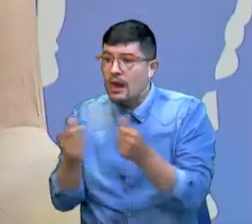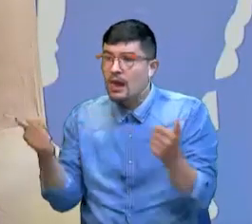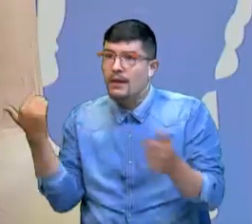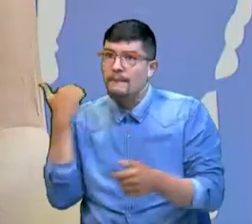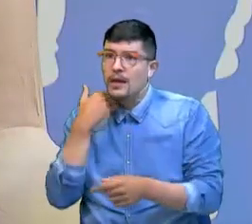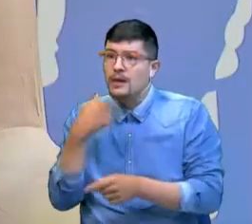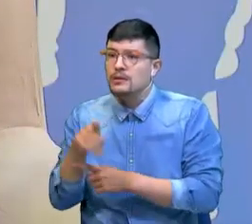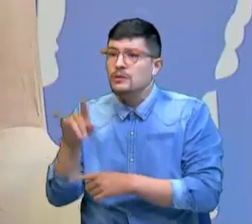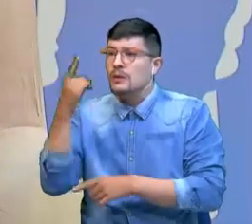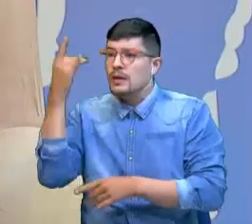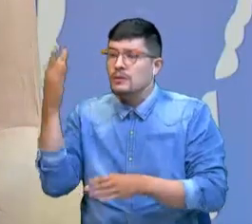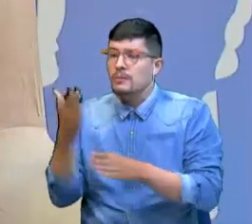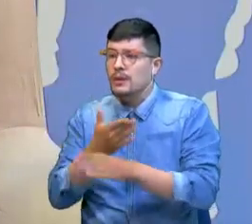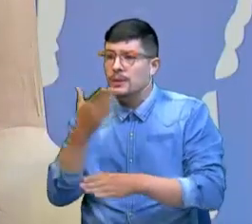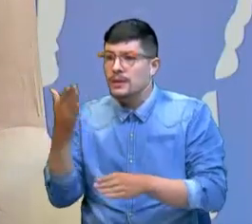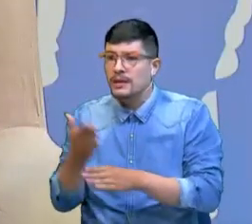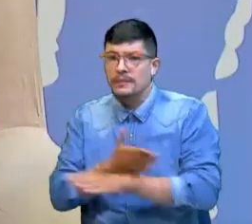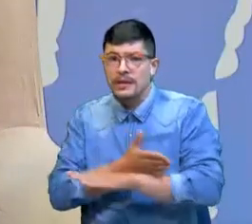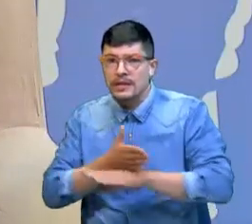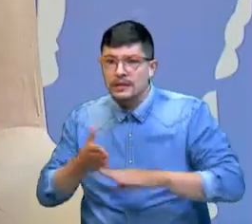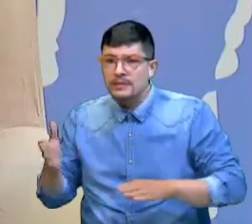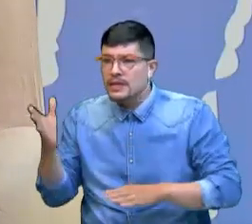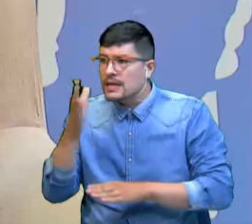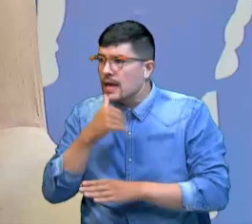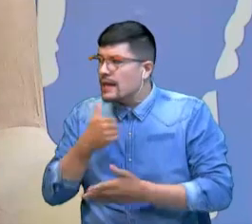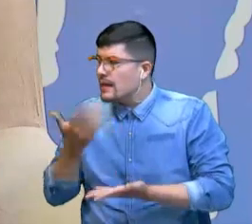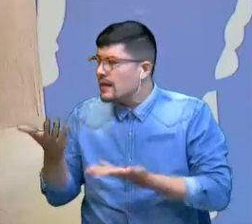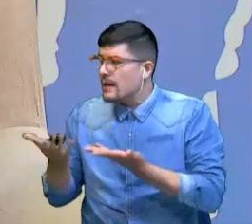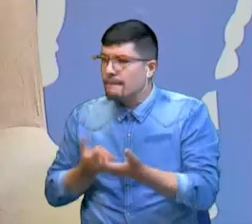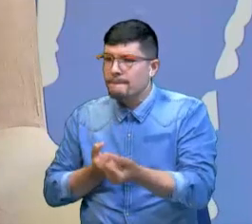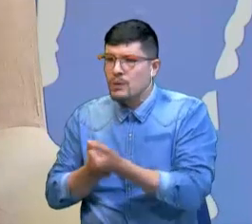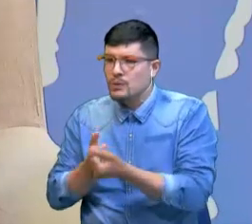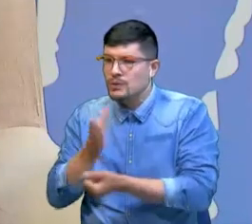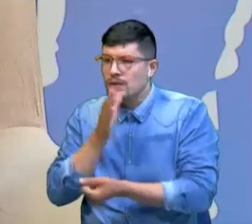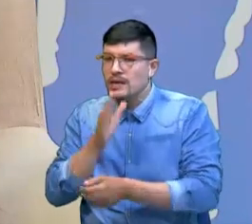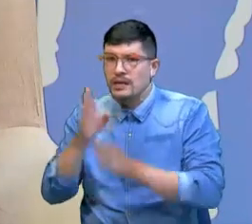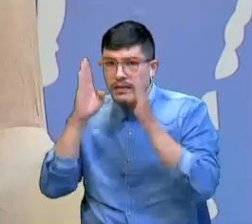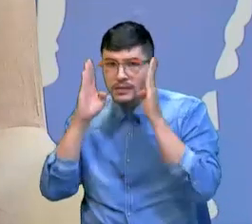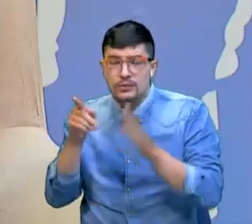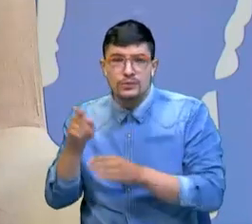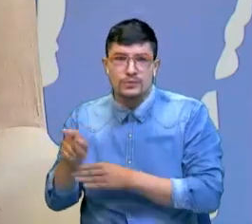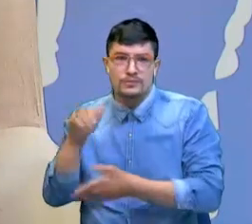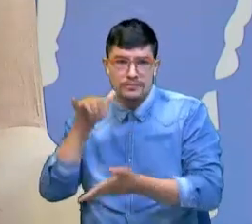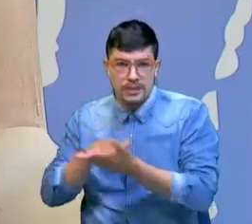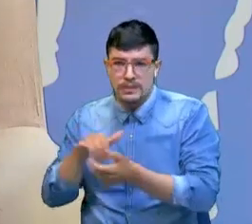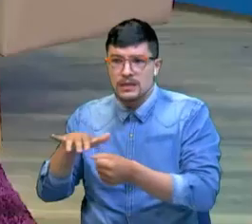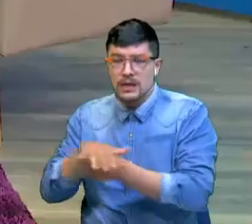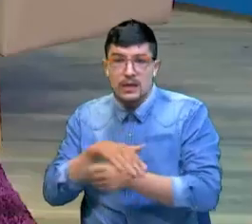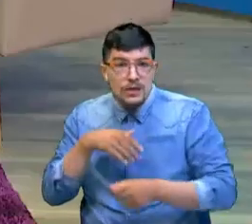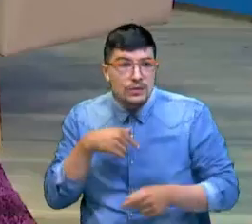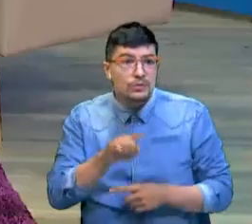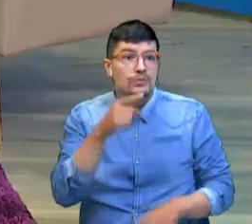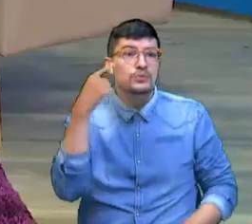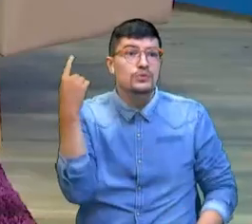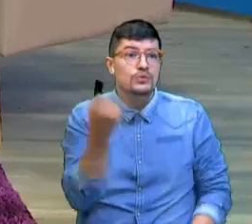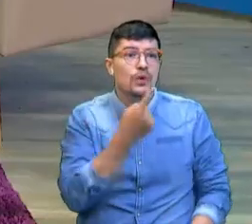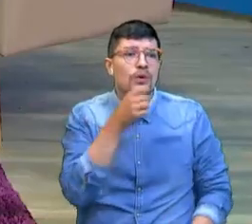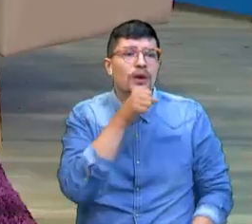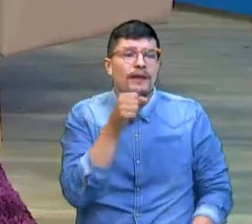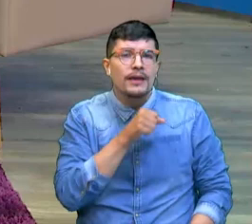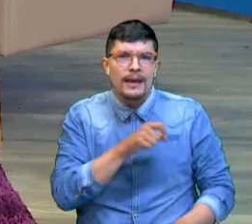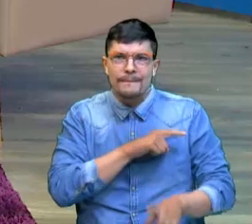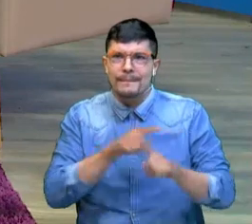Se presenta una contingencia y no va a tener cobertura. Claro. Si fuera solo la vejez, pero